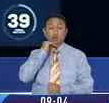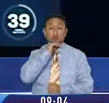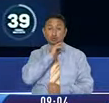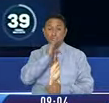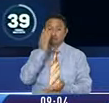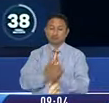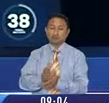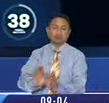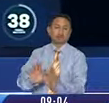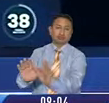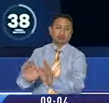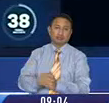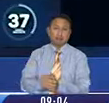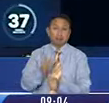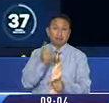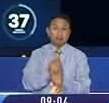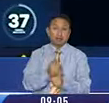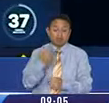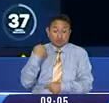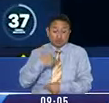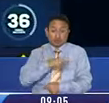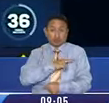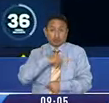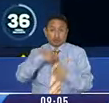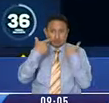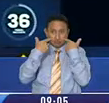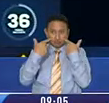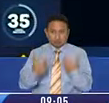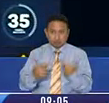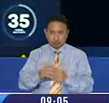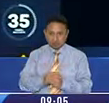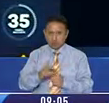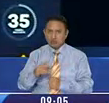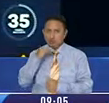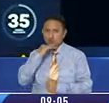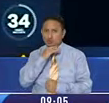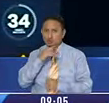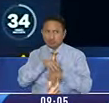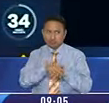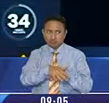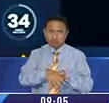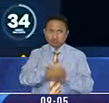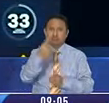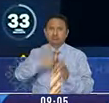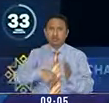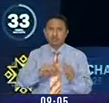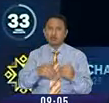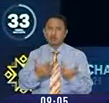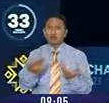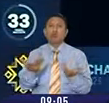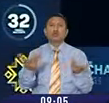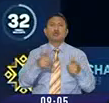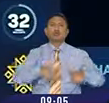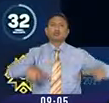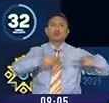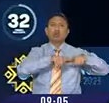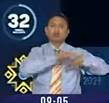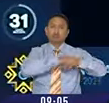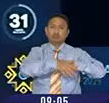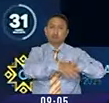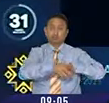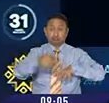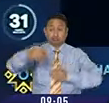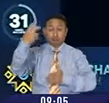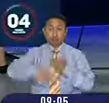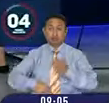otras empresas. Por lo tanto, nosotros estaremos pendientes de cuál es la contaminación que se está generando y en qué vertientes se están generando para las